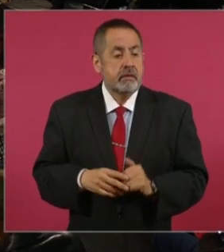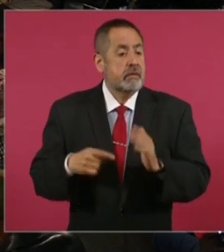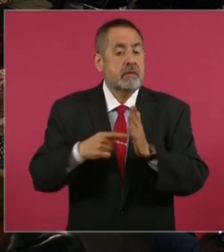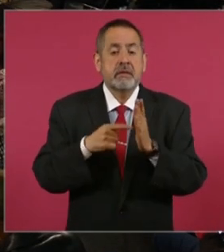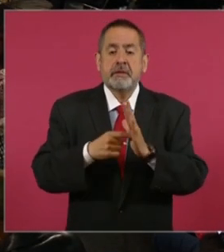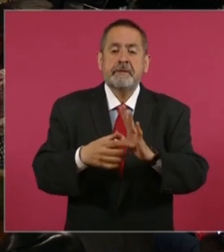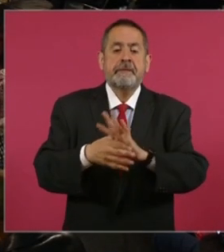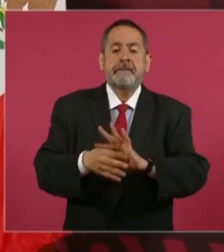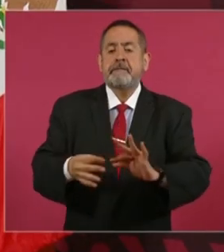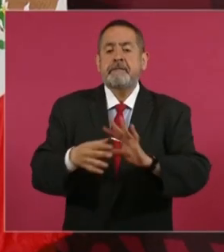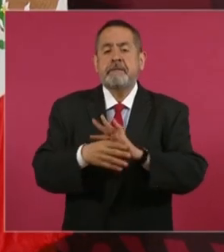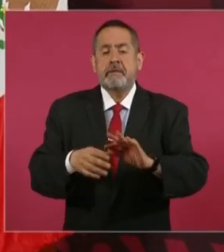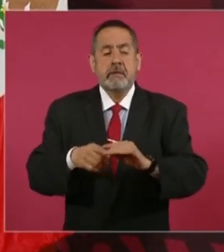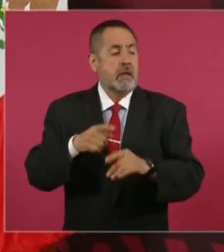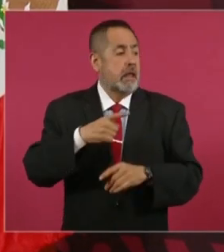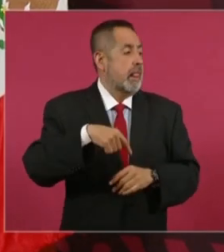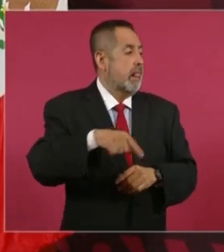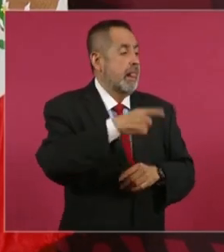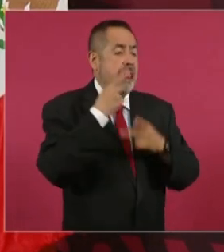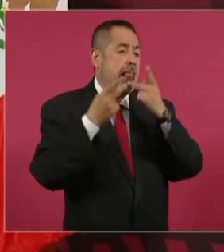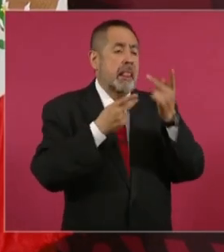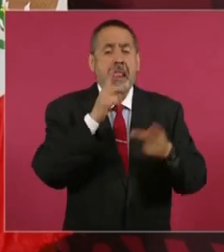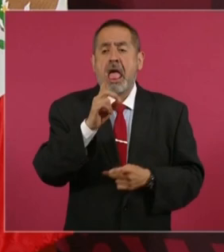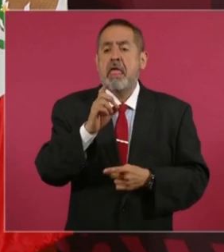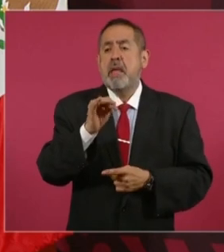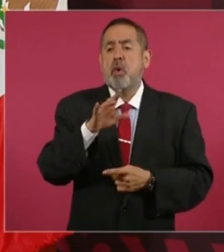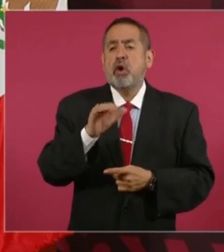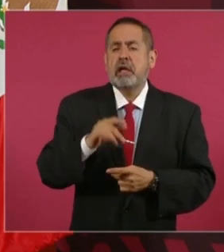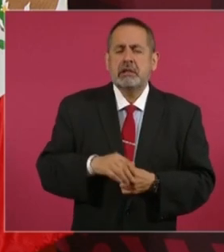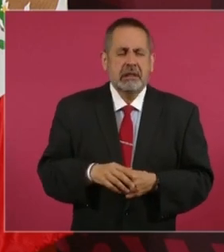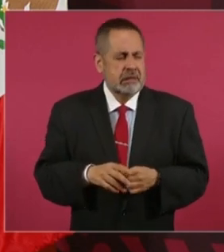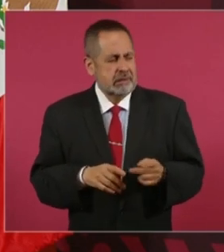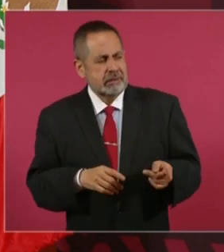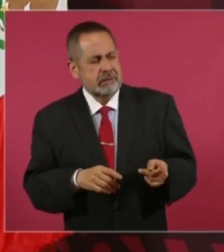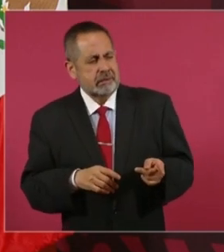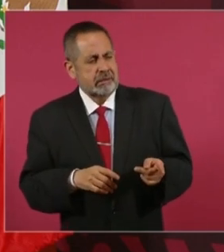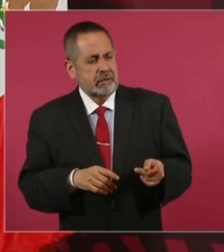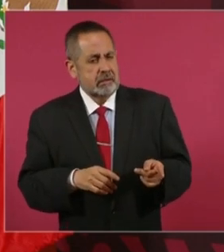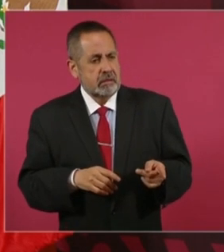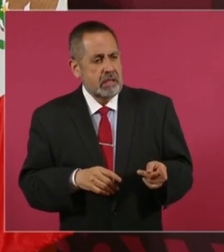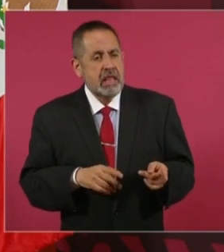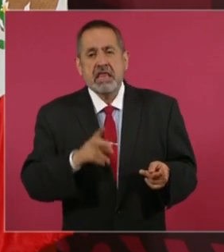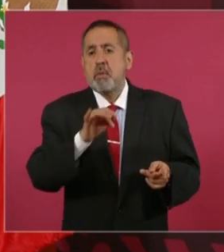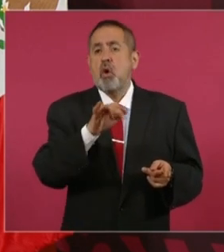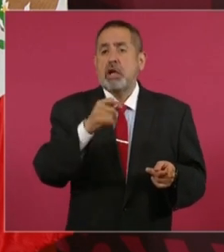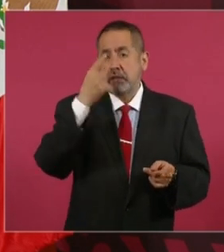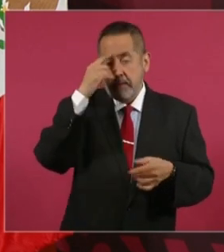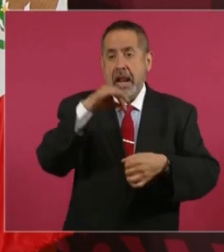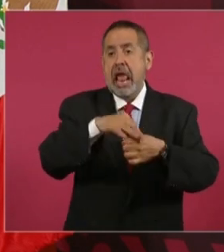democracia y siempre lo relacionan con las elecciones,